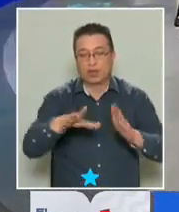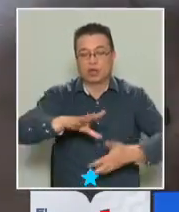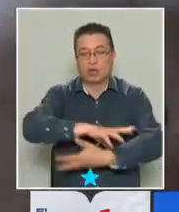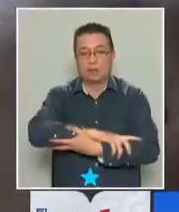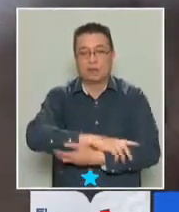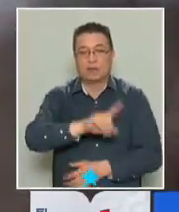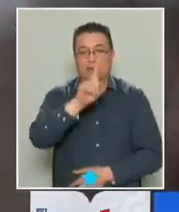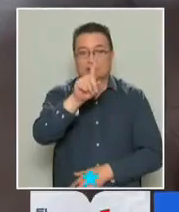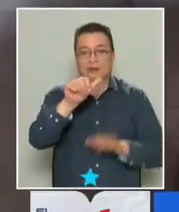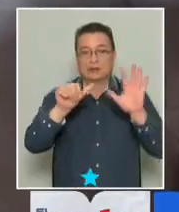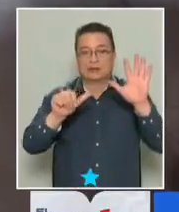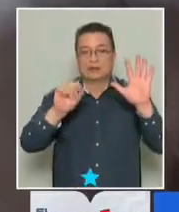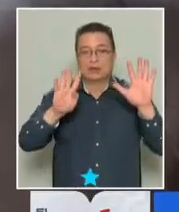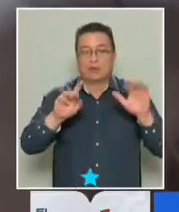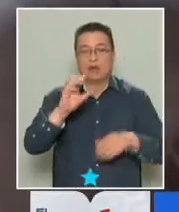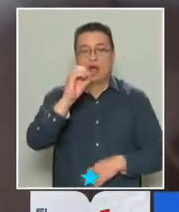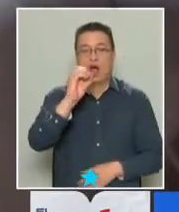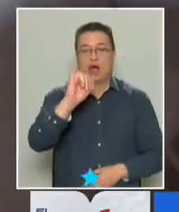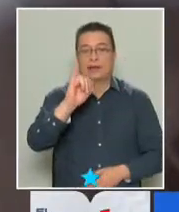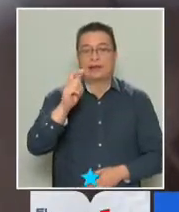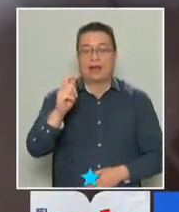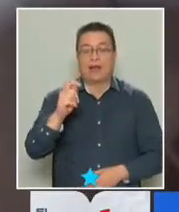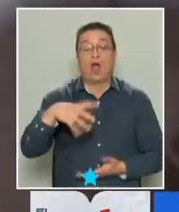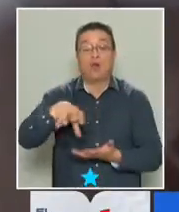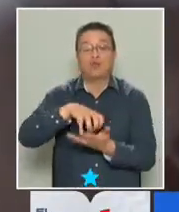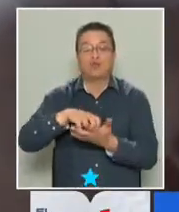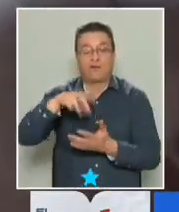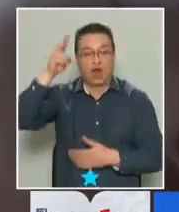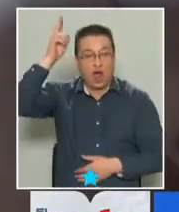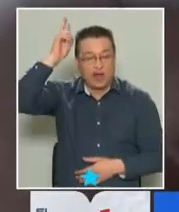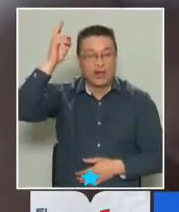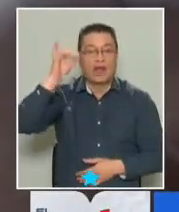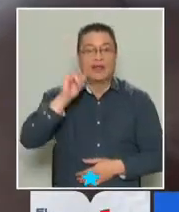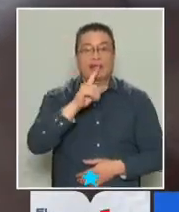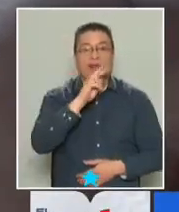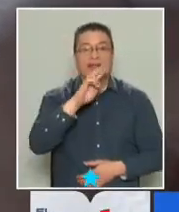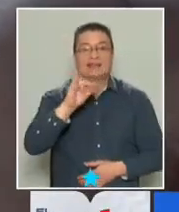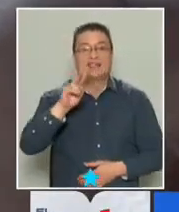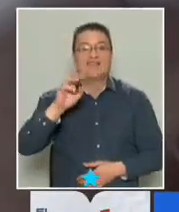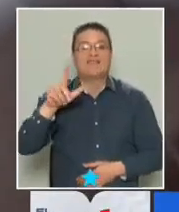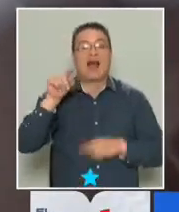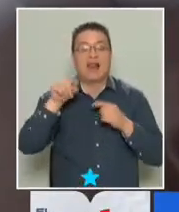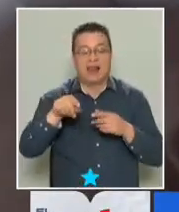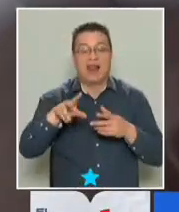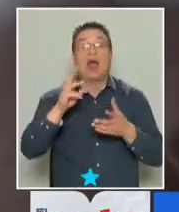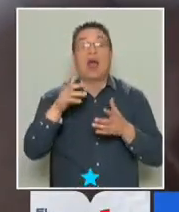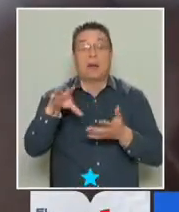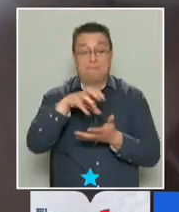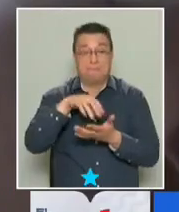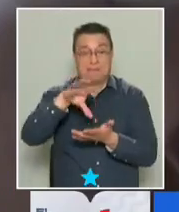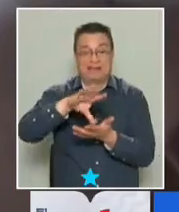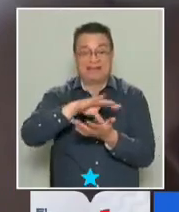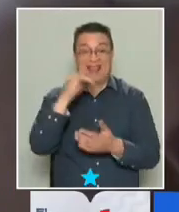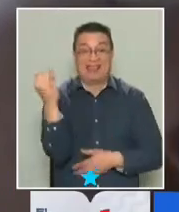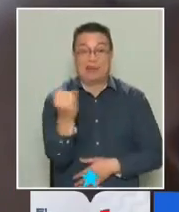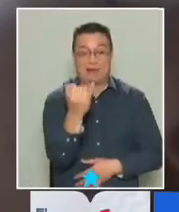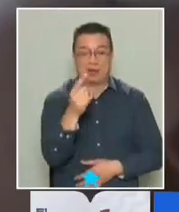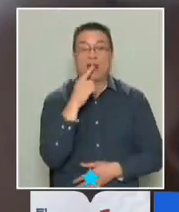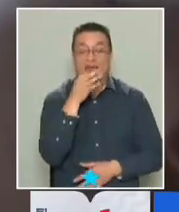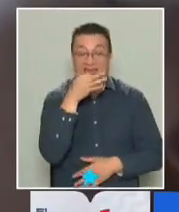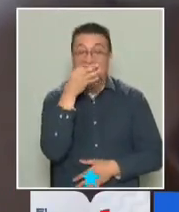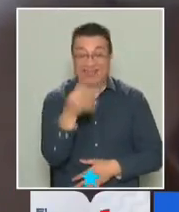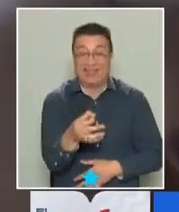169 de la oit sobre pueblos indígenas y tribales en países independientes que señala que